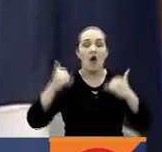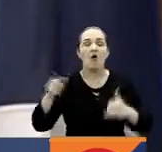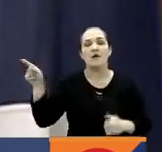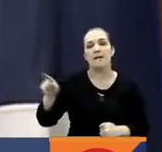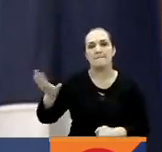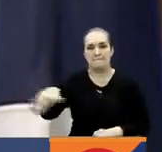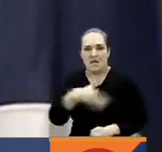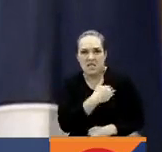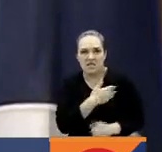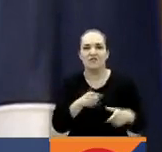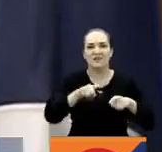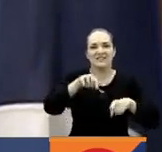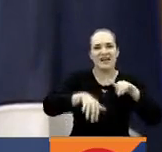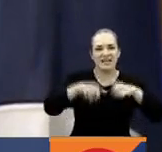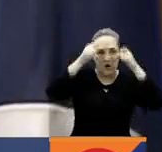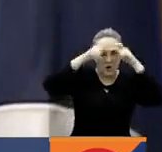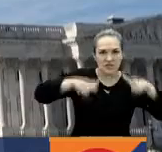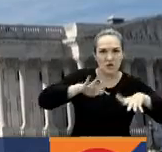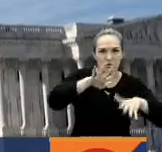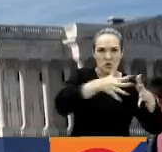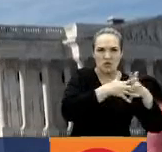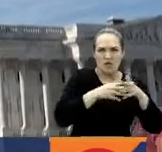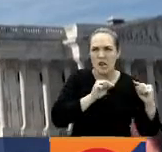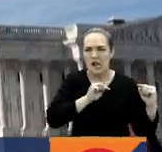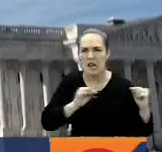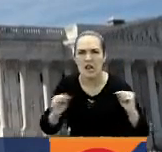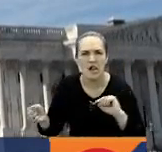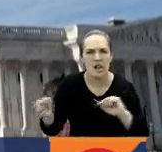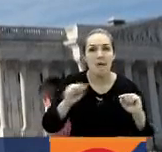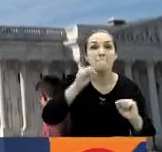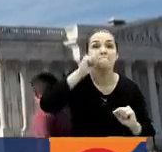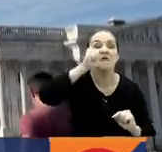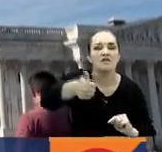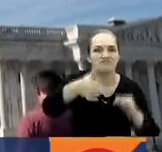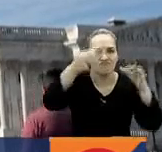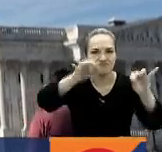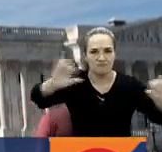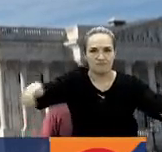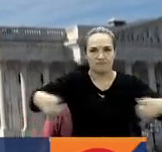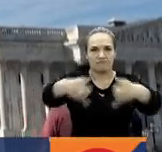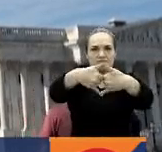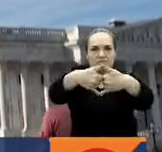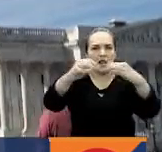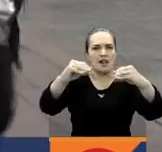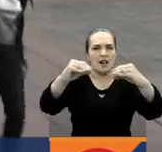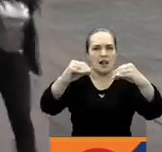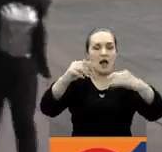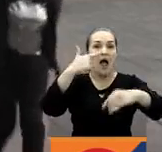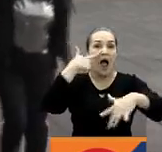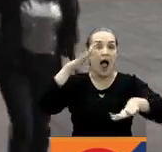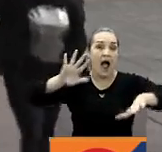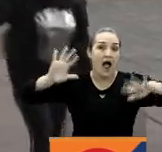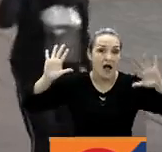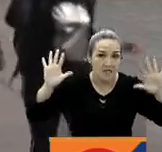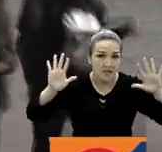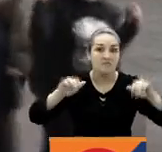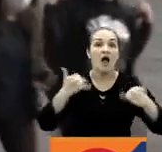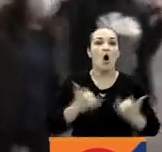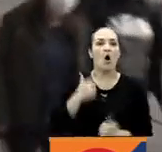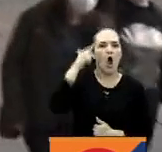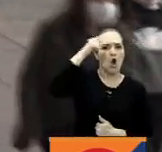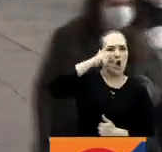secretario de estado de los eeuu anthony blinken conversarán mañana telefónicamente cuando washington y londres para en sanciones económicas